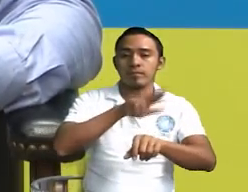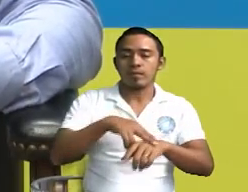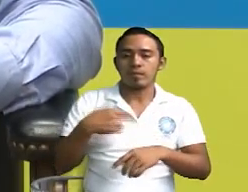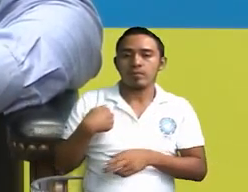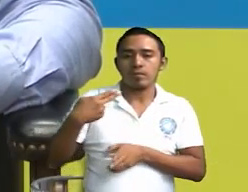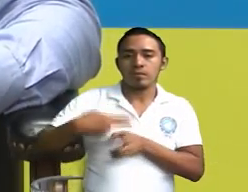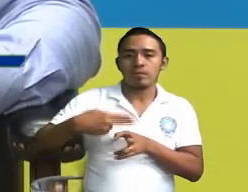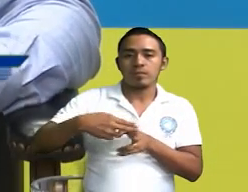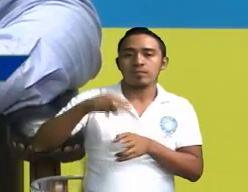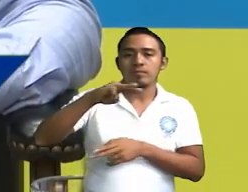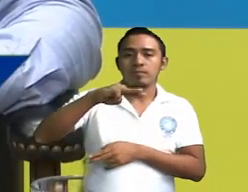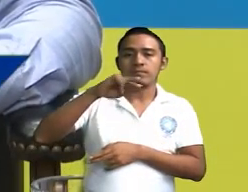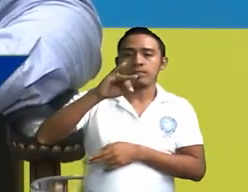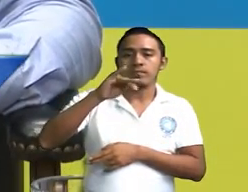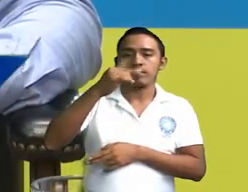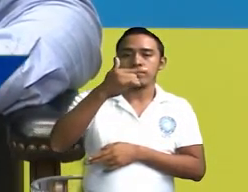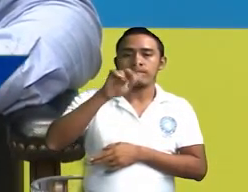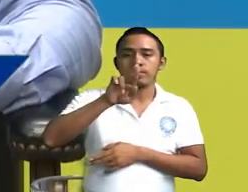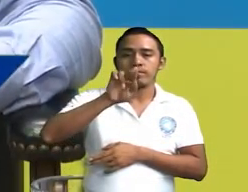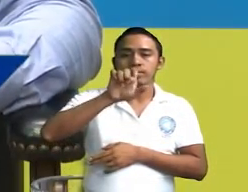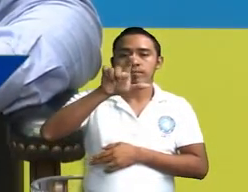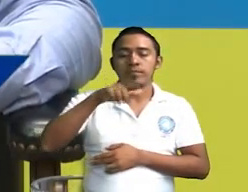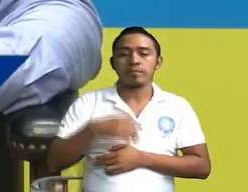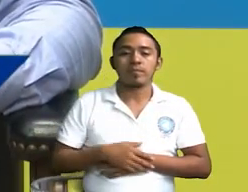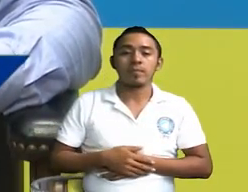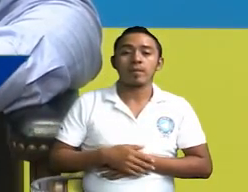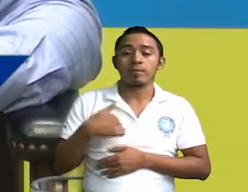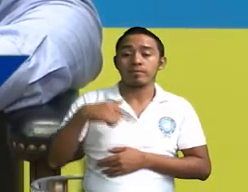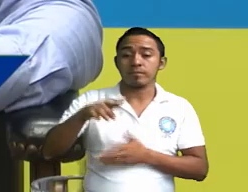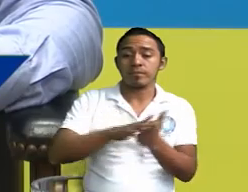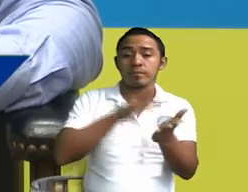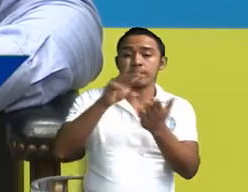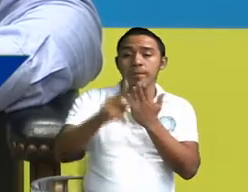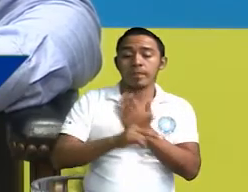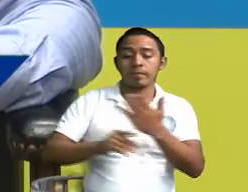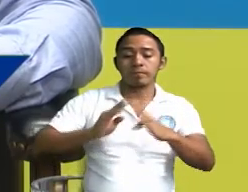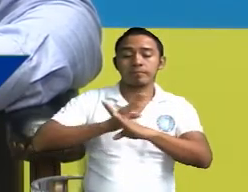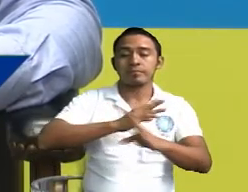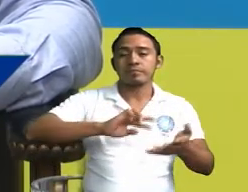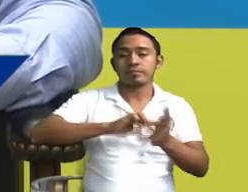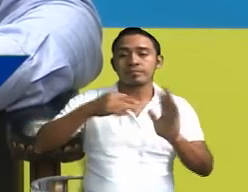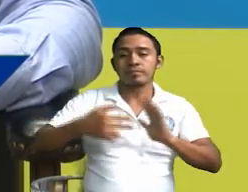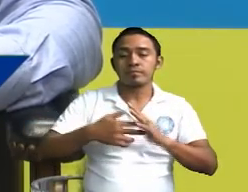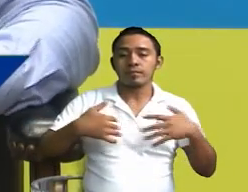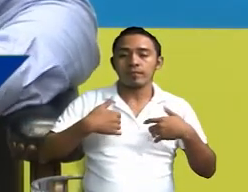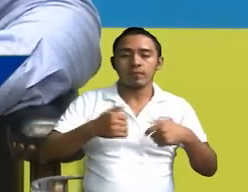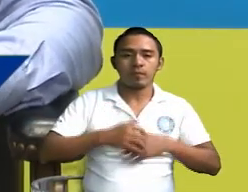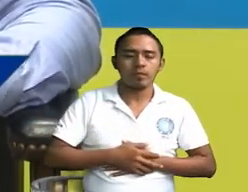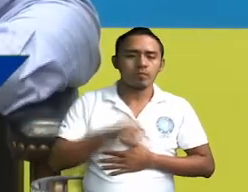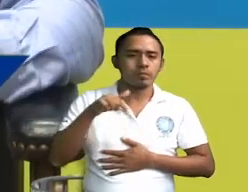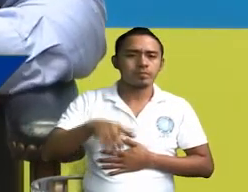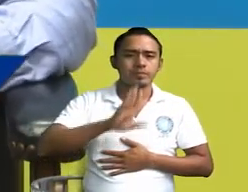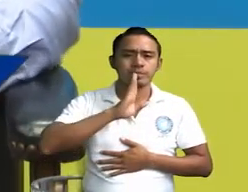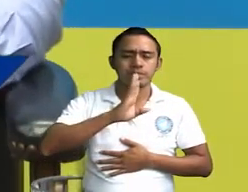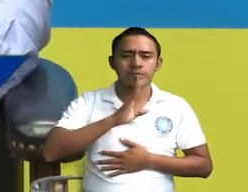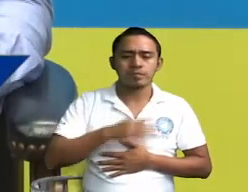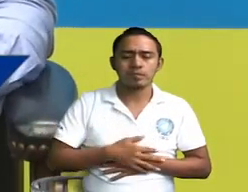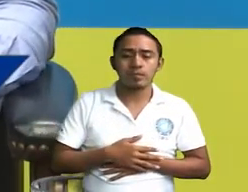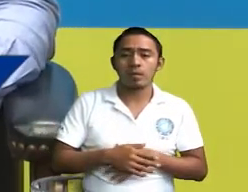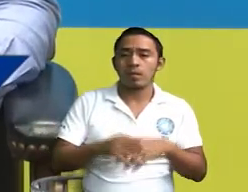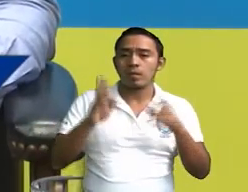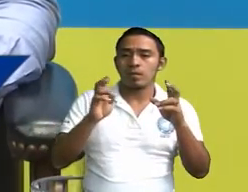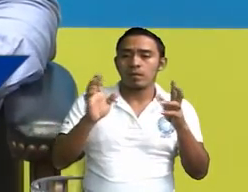Carranza Mena y les doy la bienvenida a un programa más de Prevenir es Salud. El día de hoy vamos a estar hablando sobre un tema que no se aborda mucho en los